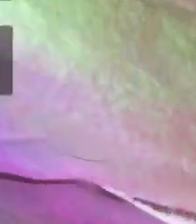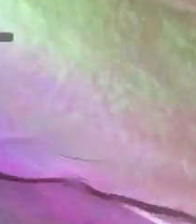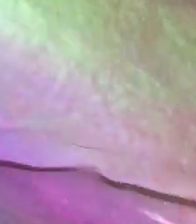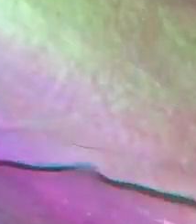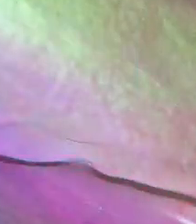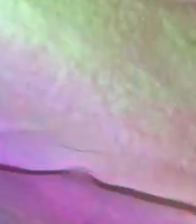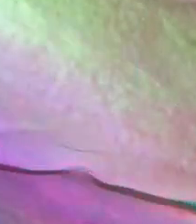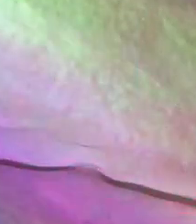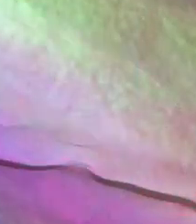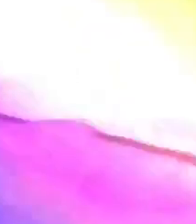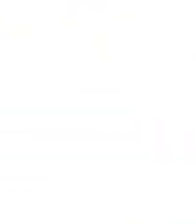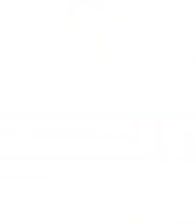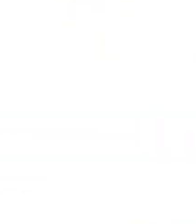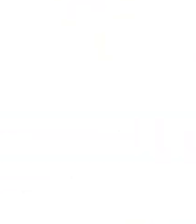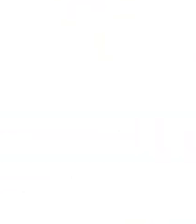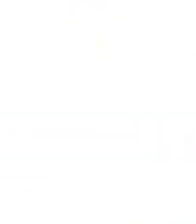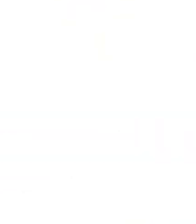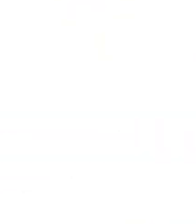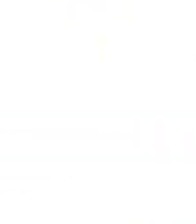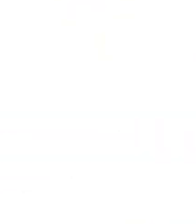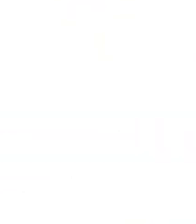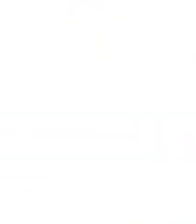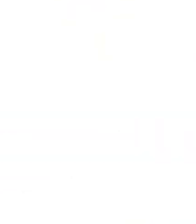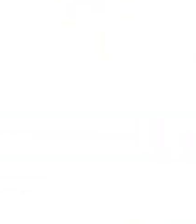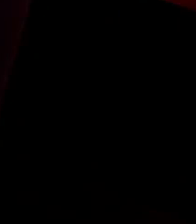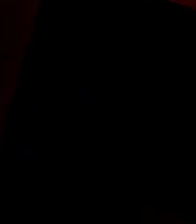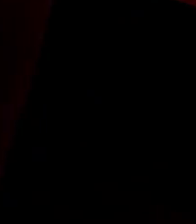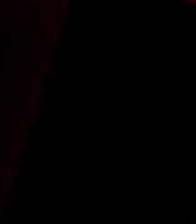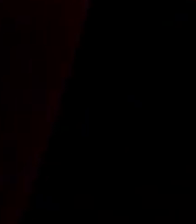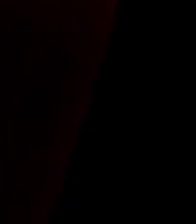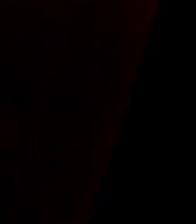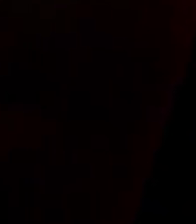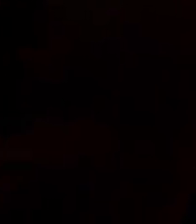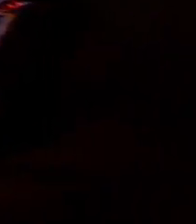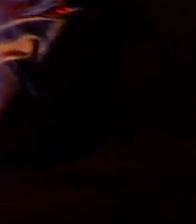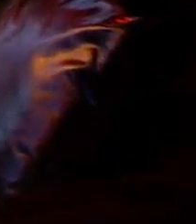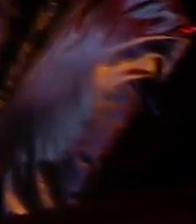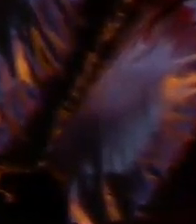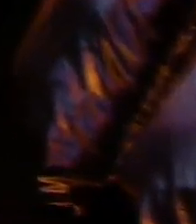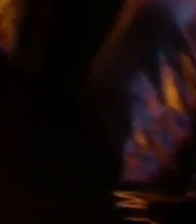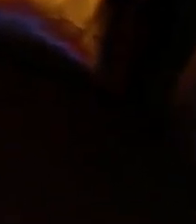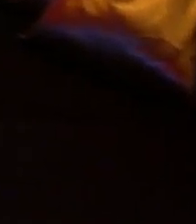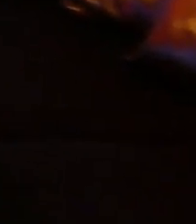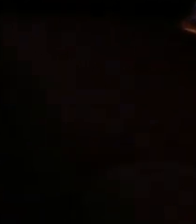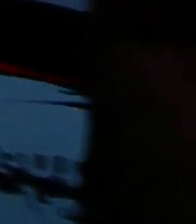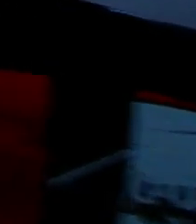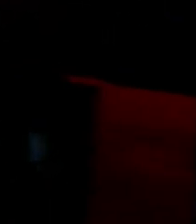Entre plata y cemento, la fauna se revuelve. Historias cotidianas en un pool diferente. Hablando, la gente se